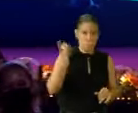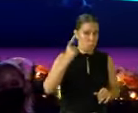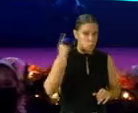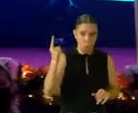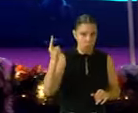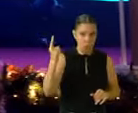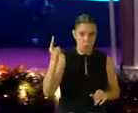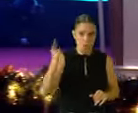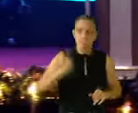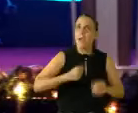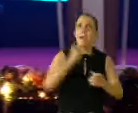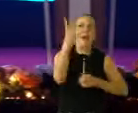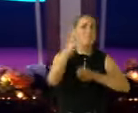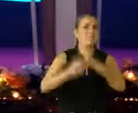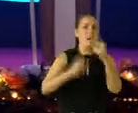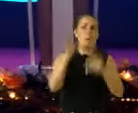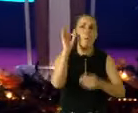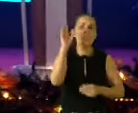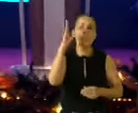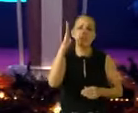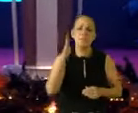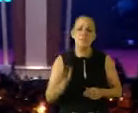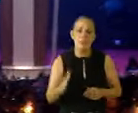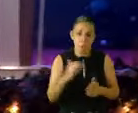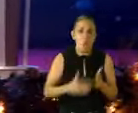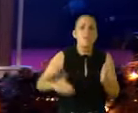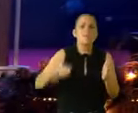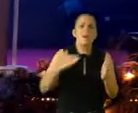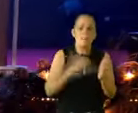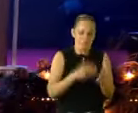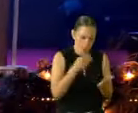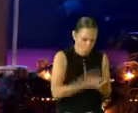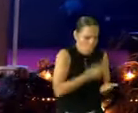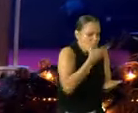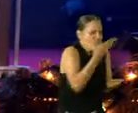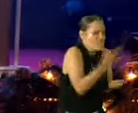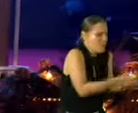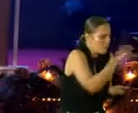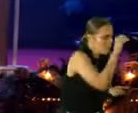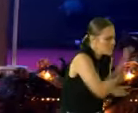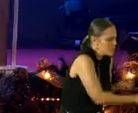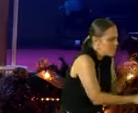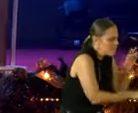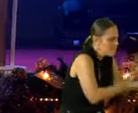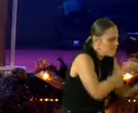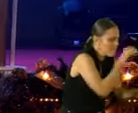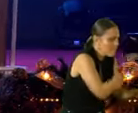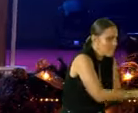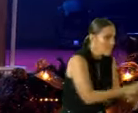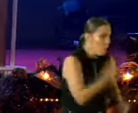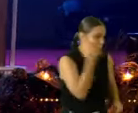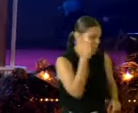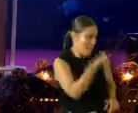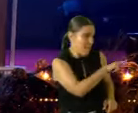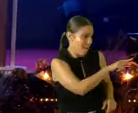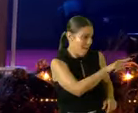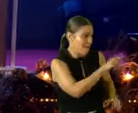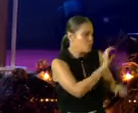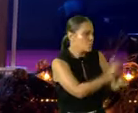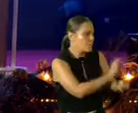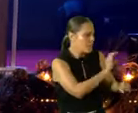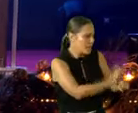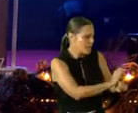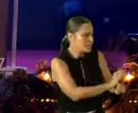adorar, pudimos predicar, sino que también ofrendamos y sembramos en alguien que tenía una necesidad grande.